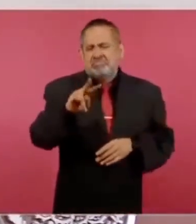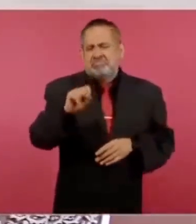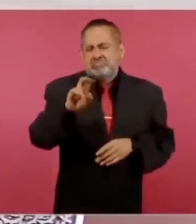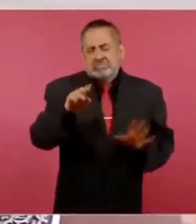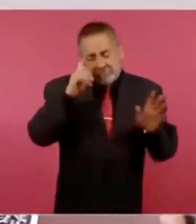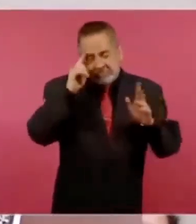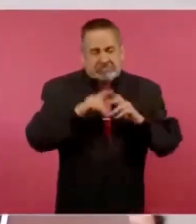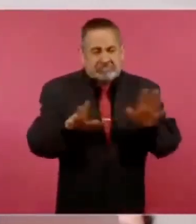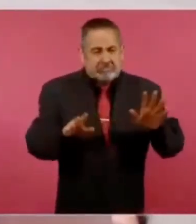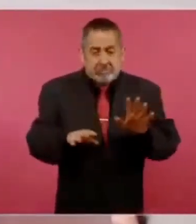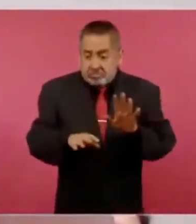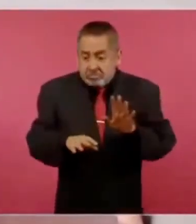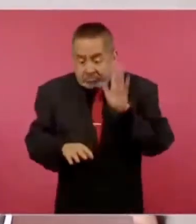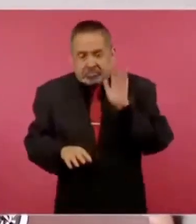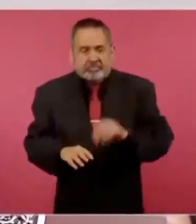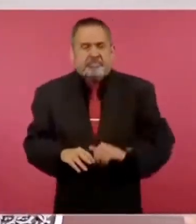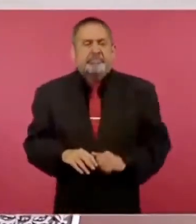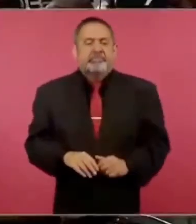¿no?